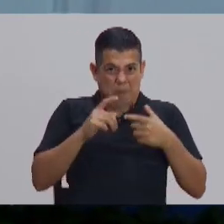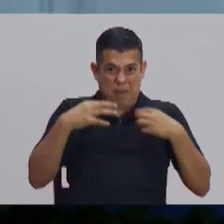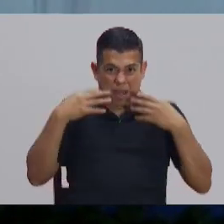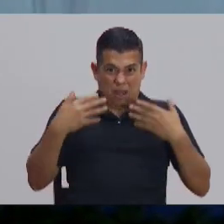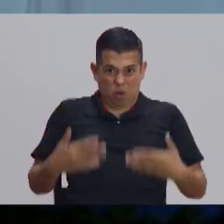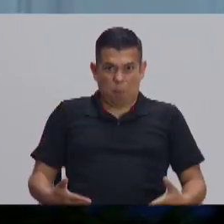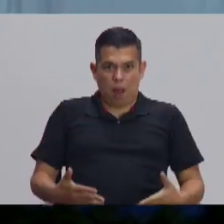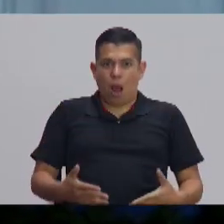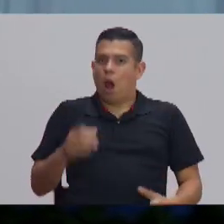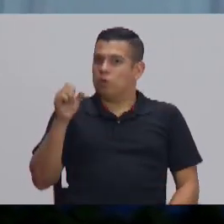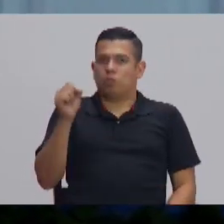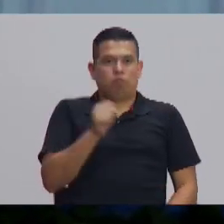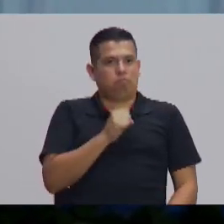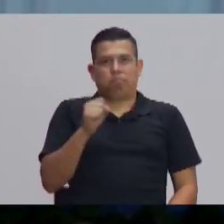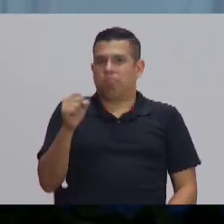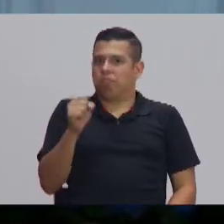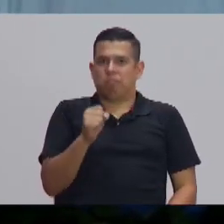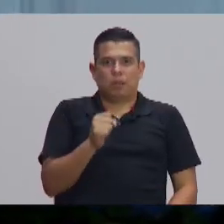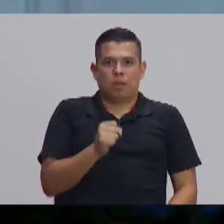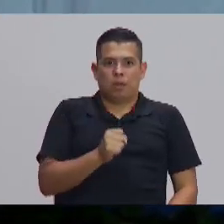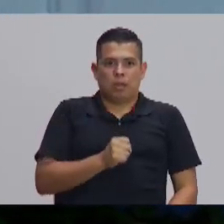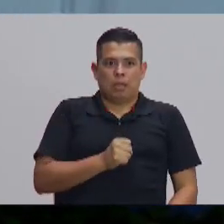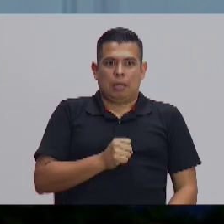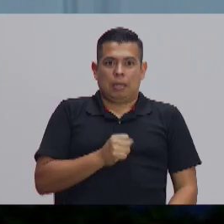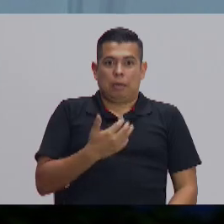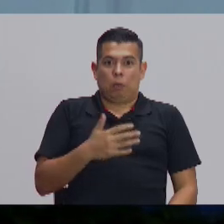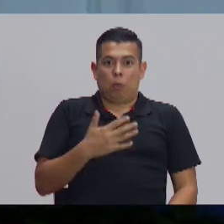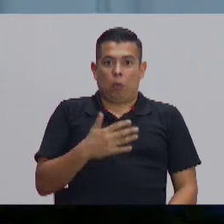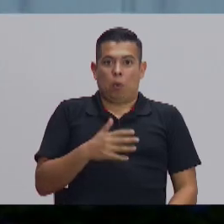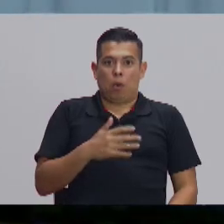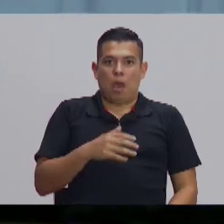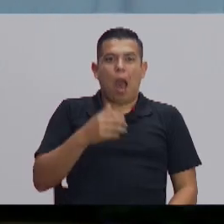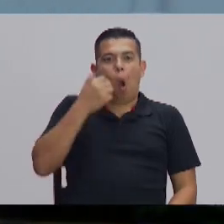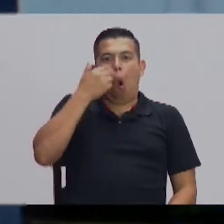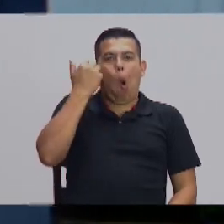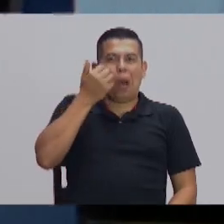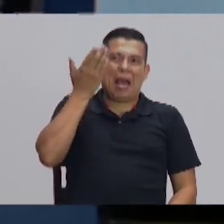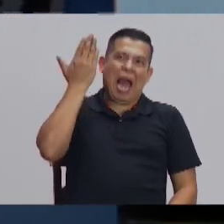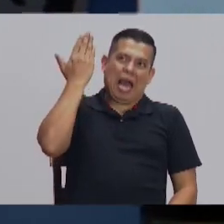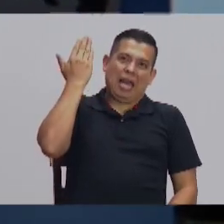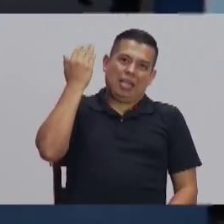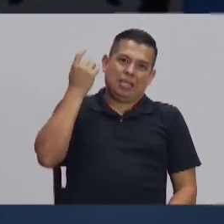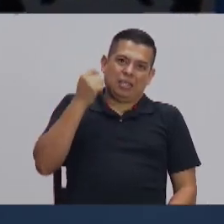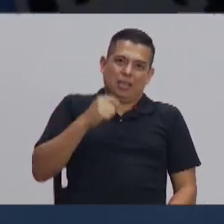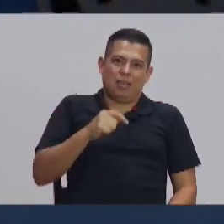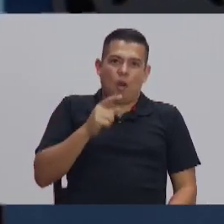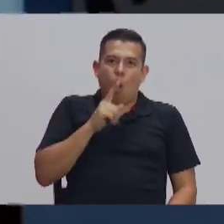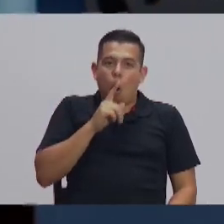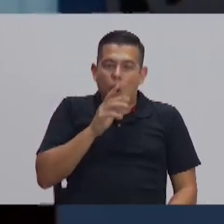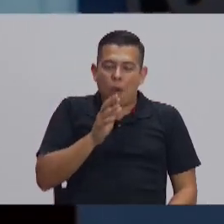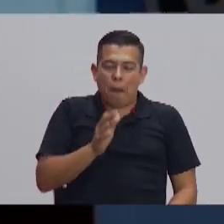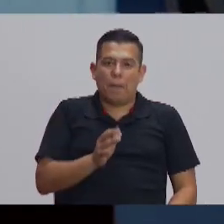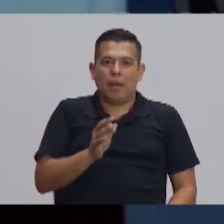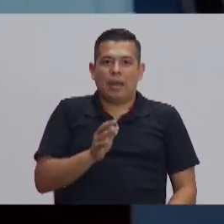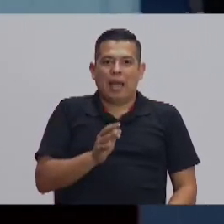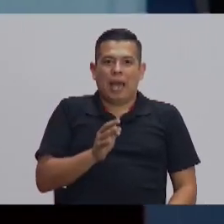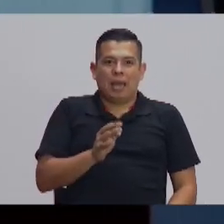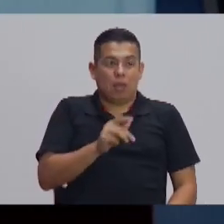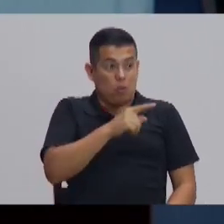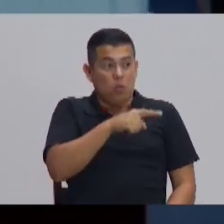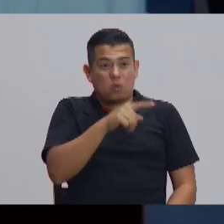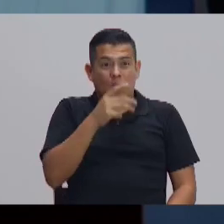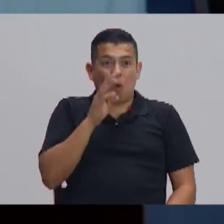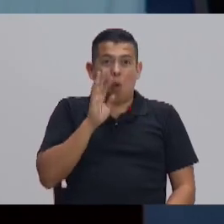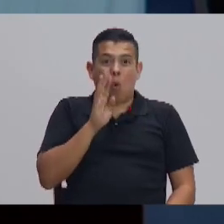no canta dijo y el joven en aquel entonces era bien humilde y alguien de los